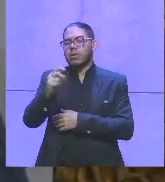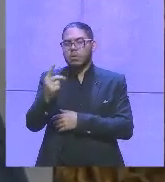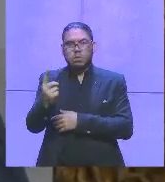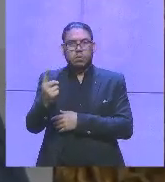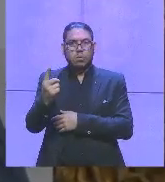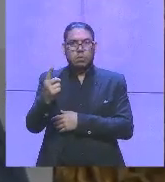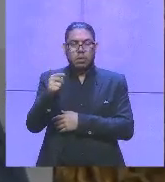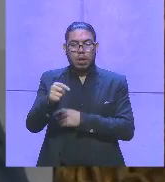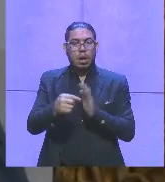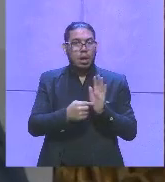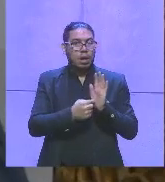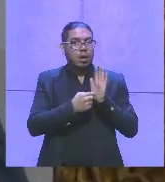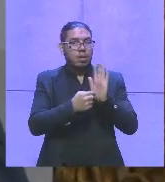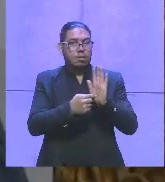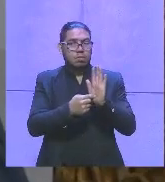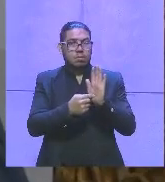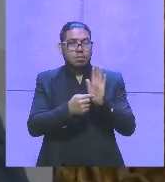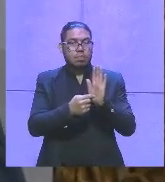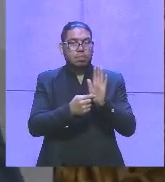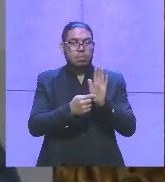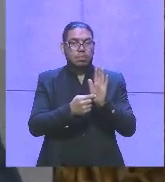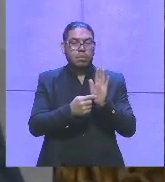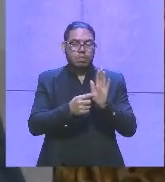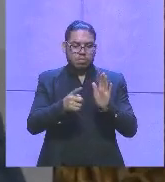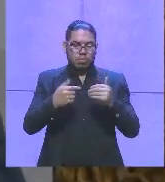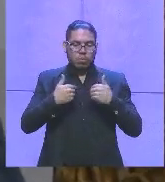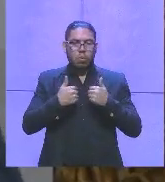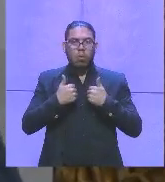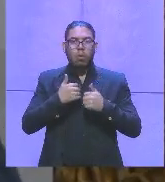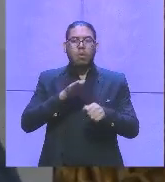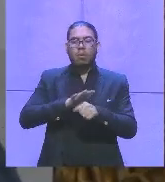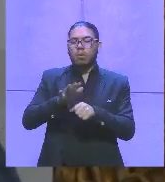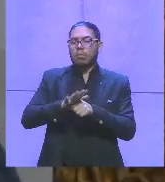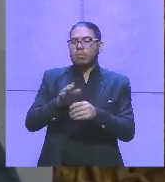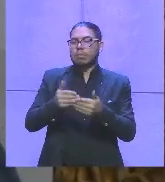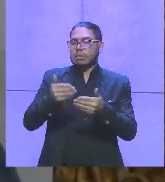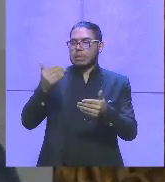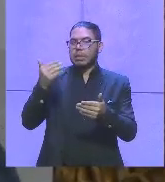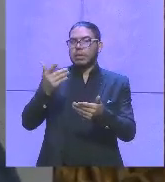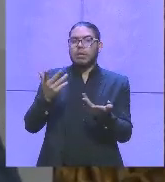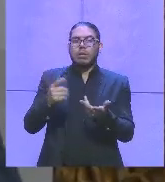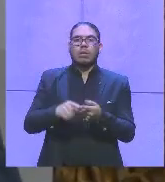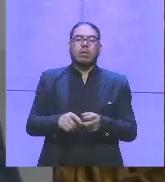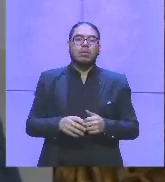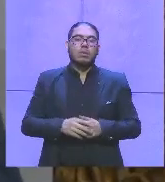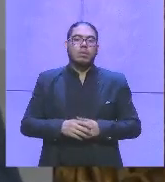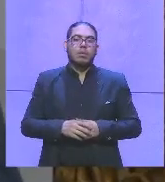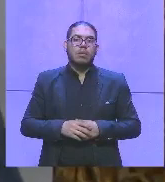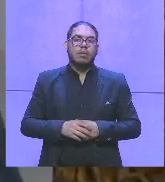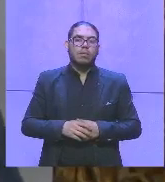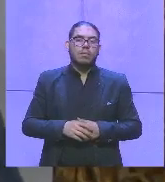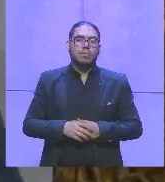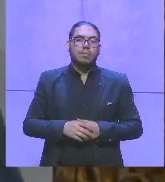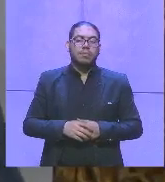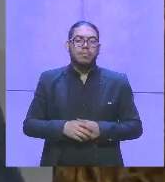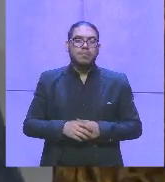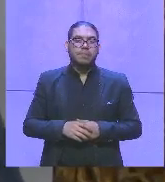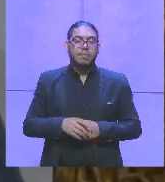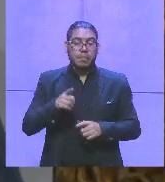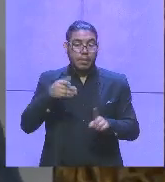pues, presenta las interpretaciones más importantes del Tribunal Electoral. En ese